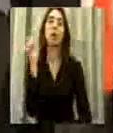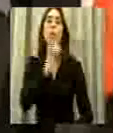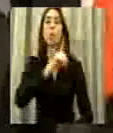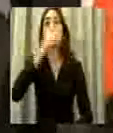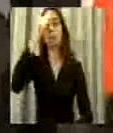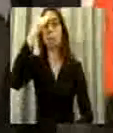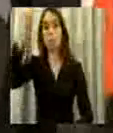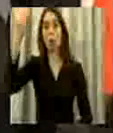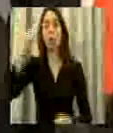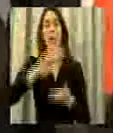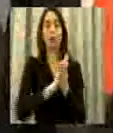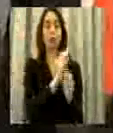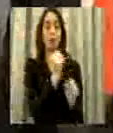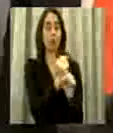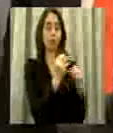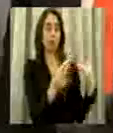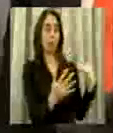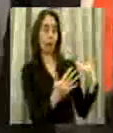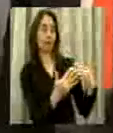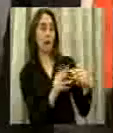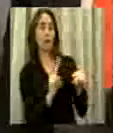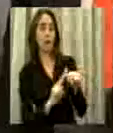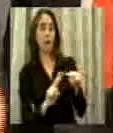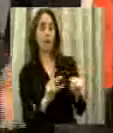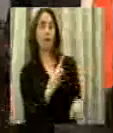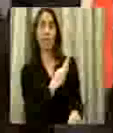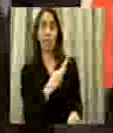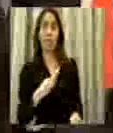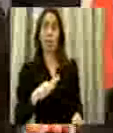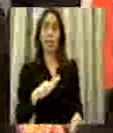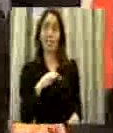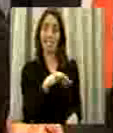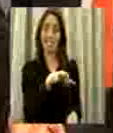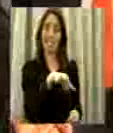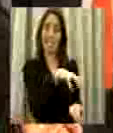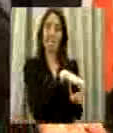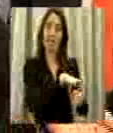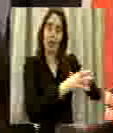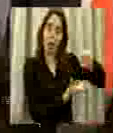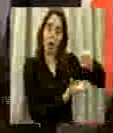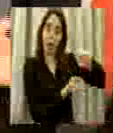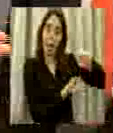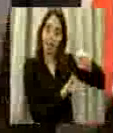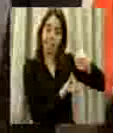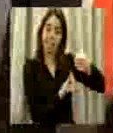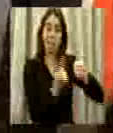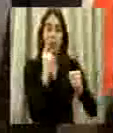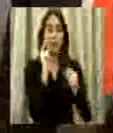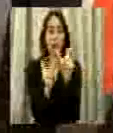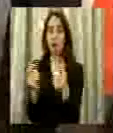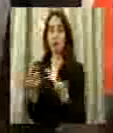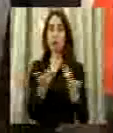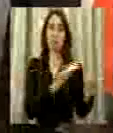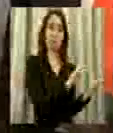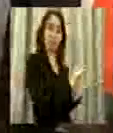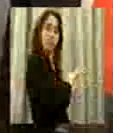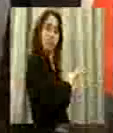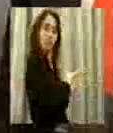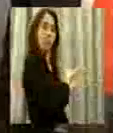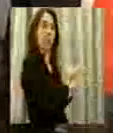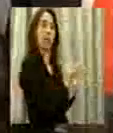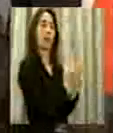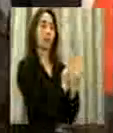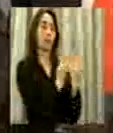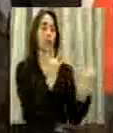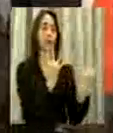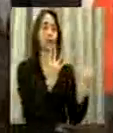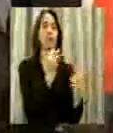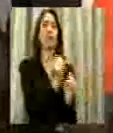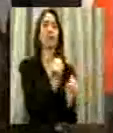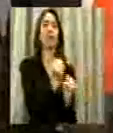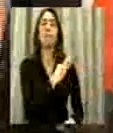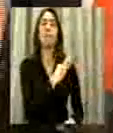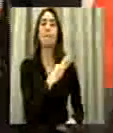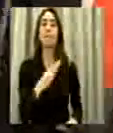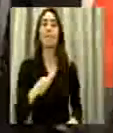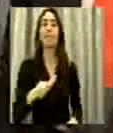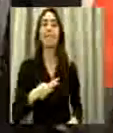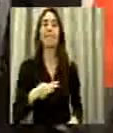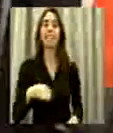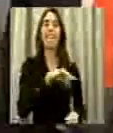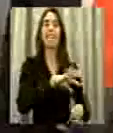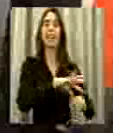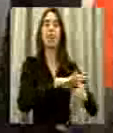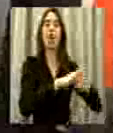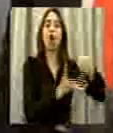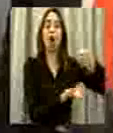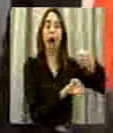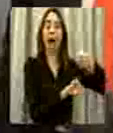día. Todo este trabajo que hacemos en el Ministerio de Hacienda, y aquí tenemos a parte muy importante de todo el equipo del Ministerio de Hacienda y otros